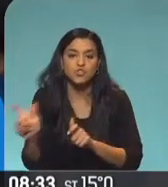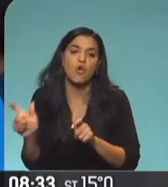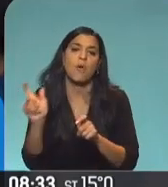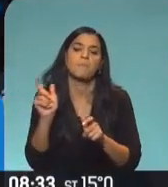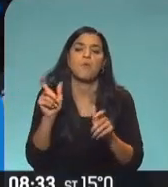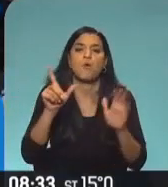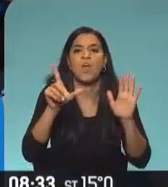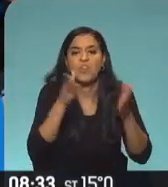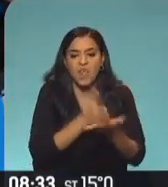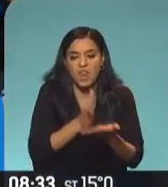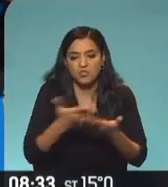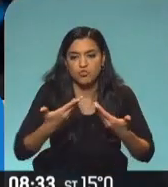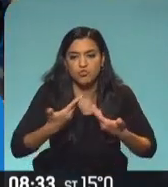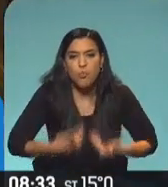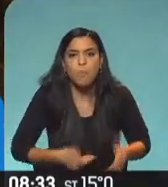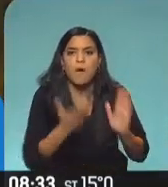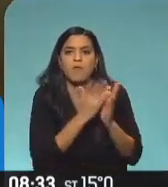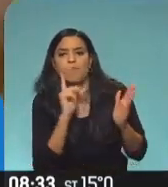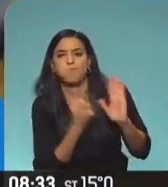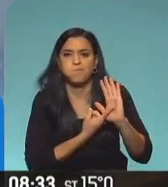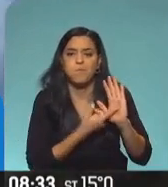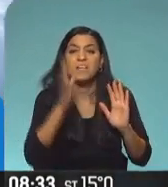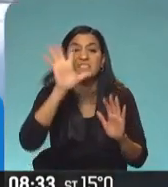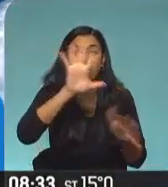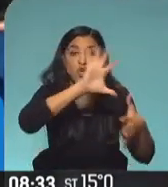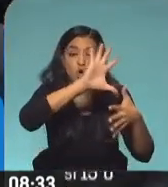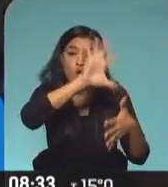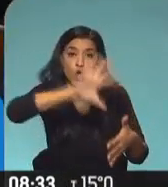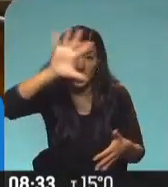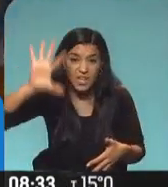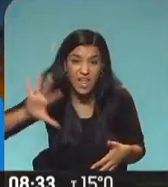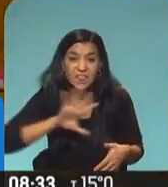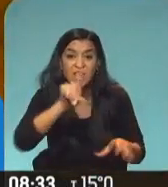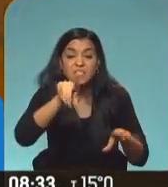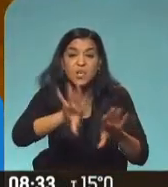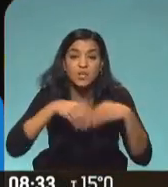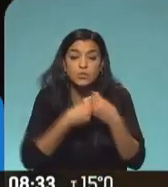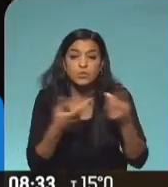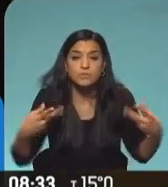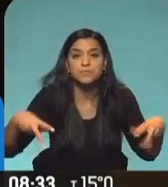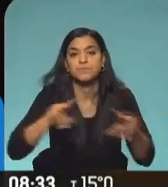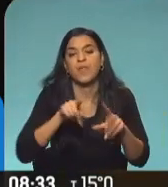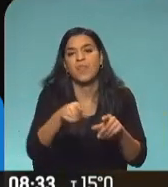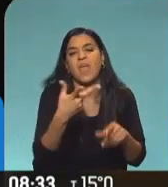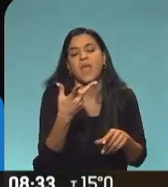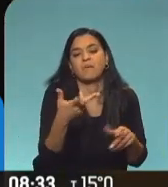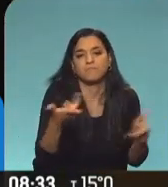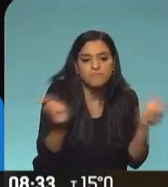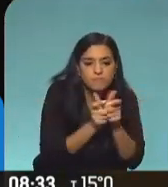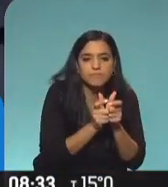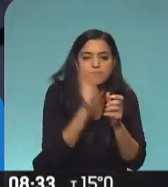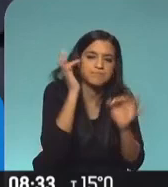a los derechos humanos en los cinco continentes, es un resultado del juicio a las juntas de Raúl Alfonsín.